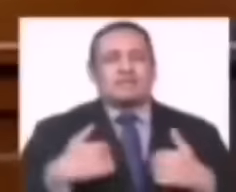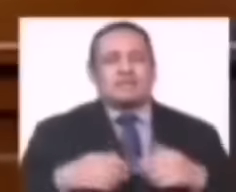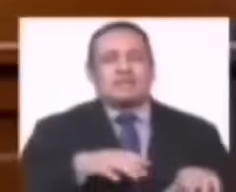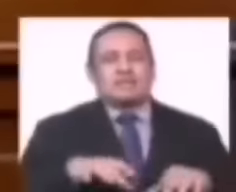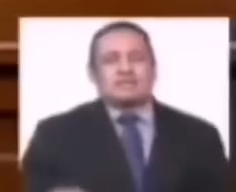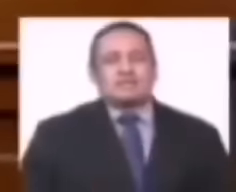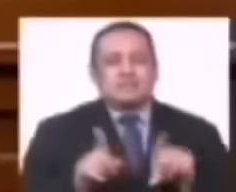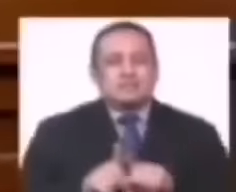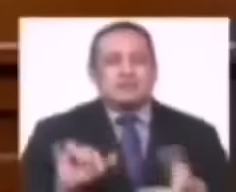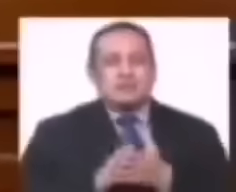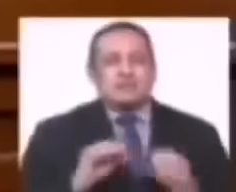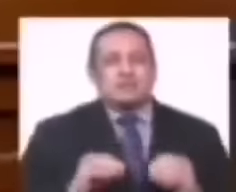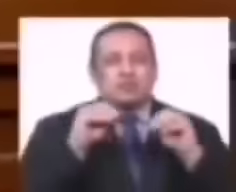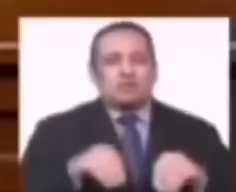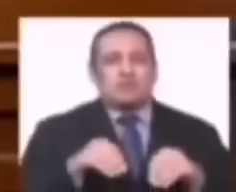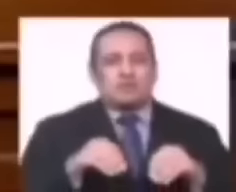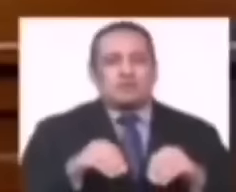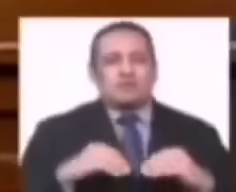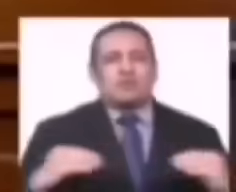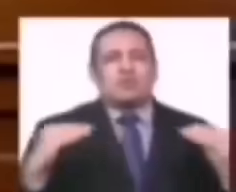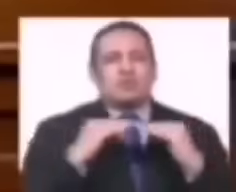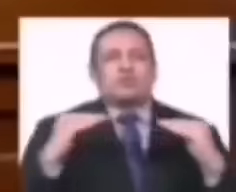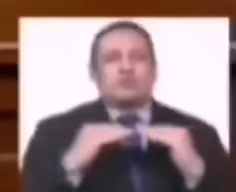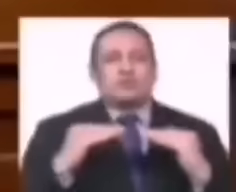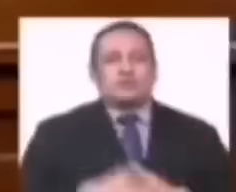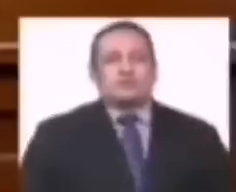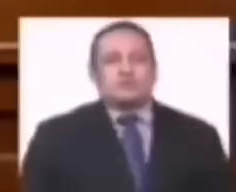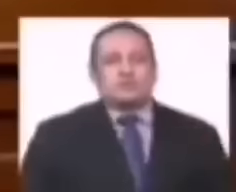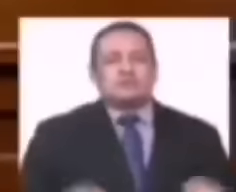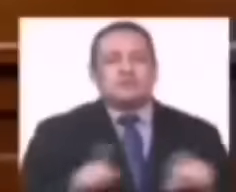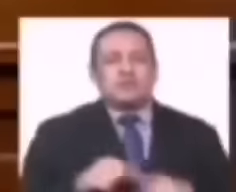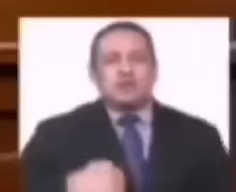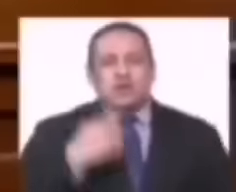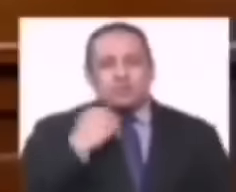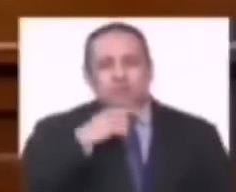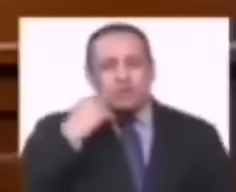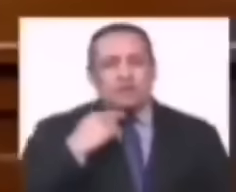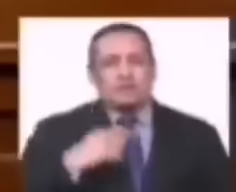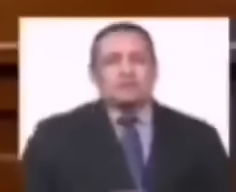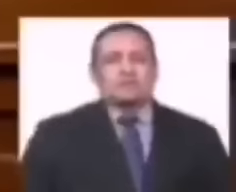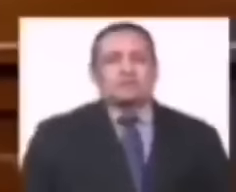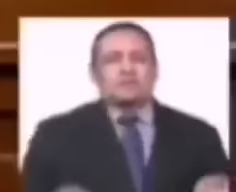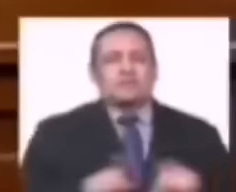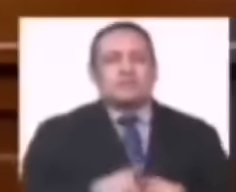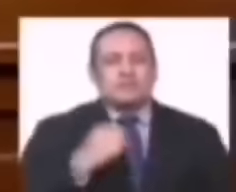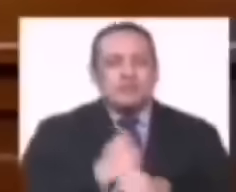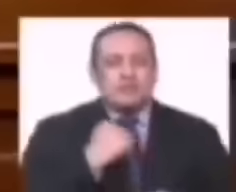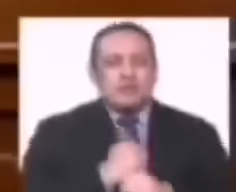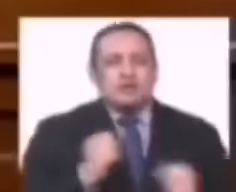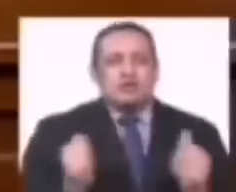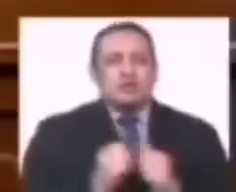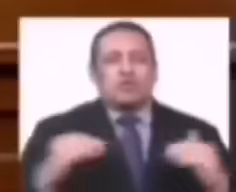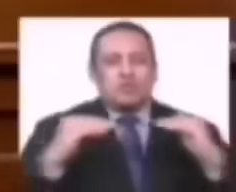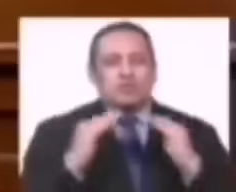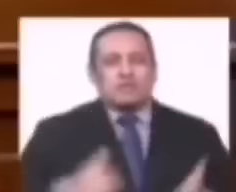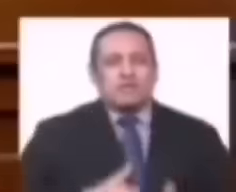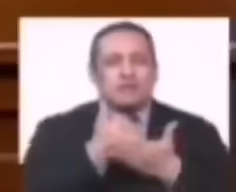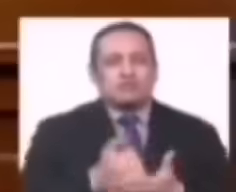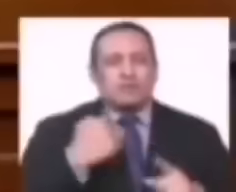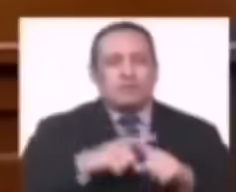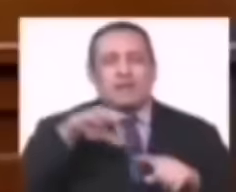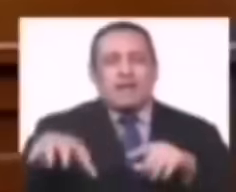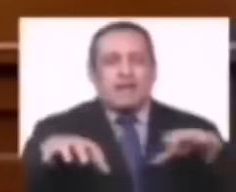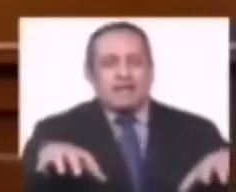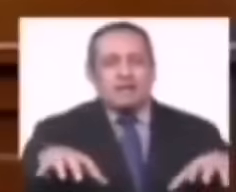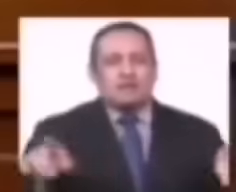para poner una igualdad entre hombres y mujeres? Trabajar en la igualdad de oportunidades para ambos,